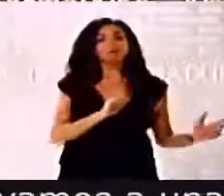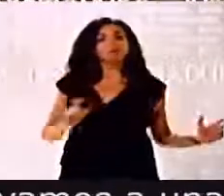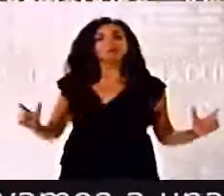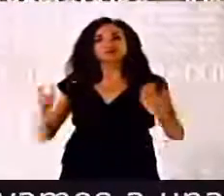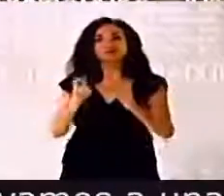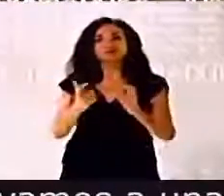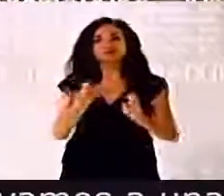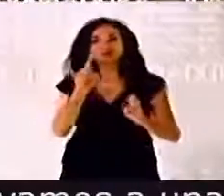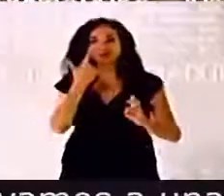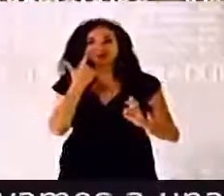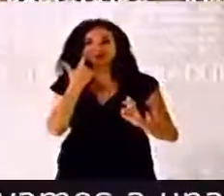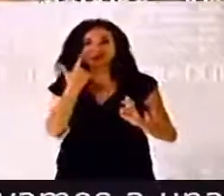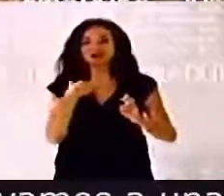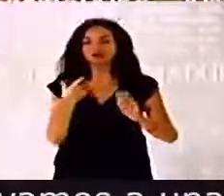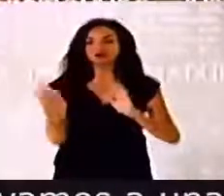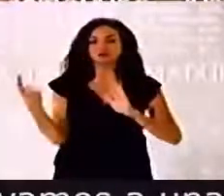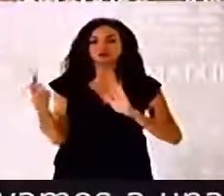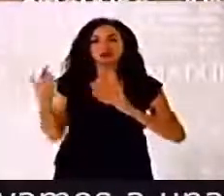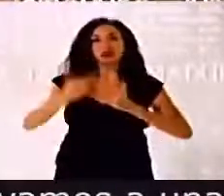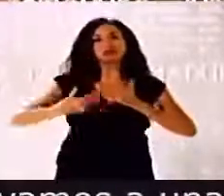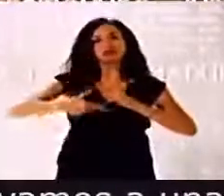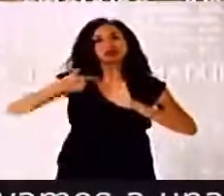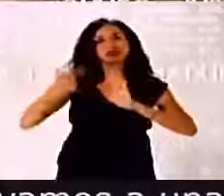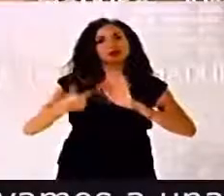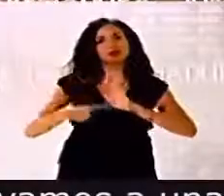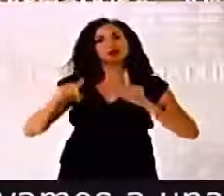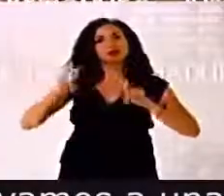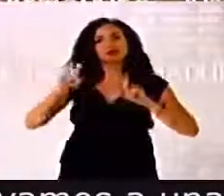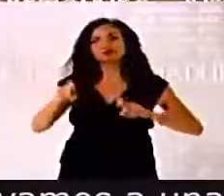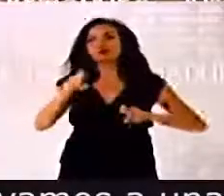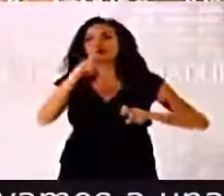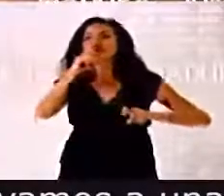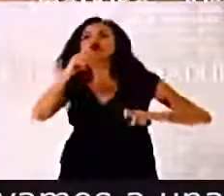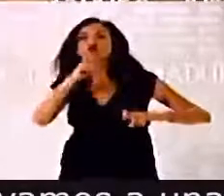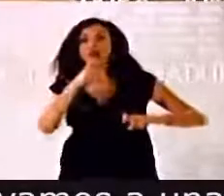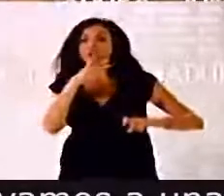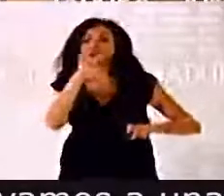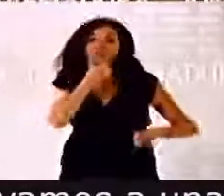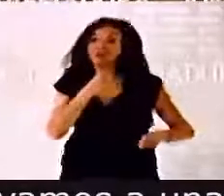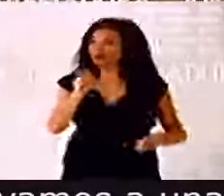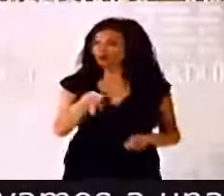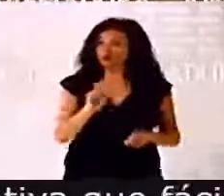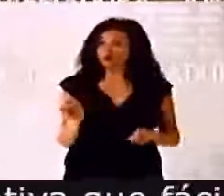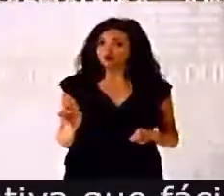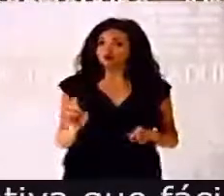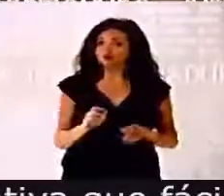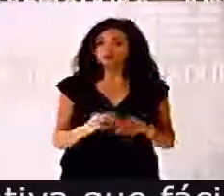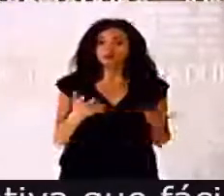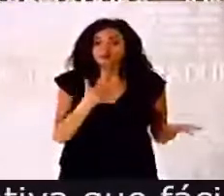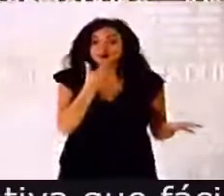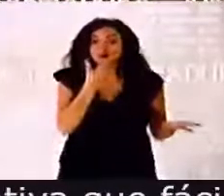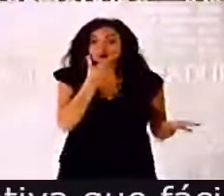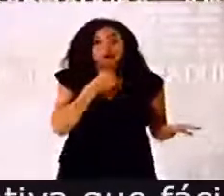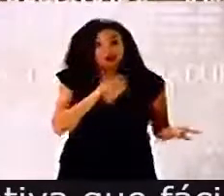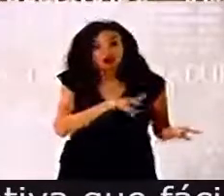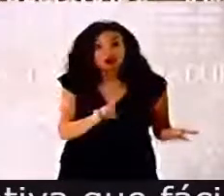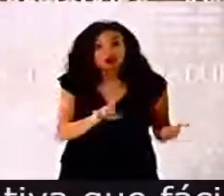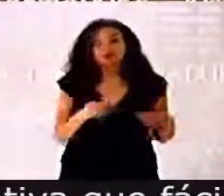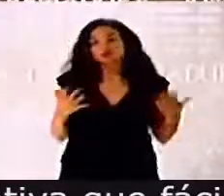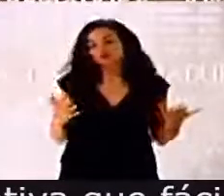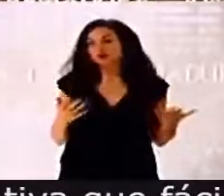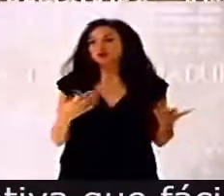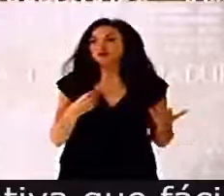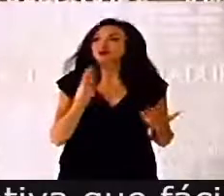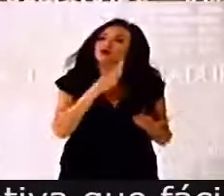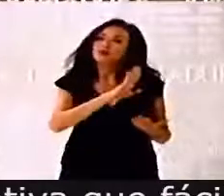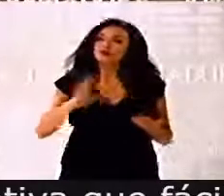de tejer la desescalada educativa, que fácil no es. Y como no es fácil, pues estaría bien que todos hiciéramos